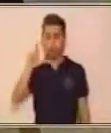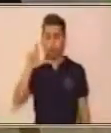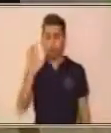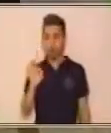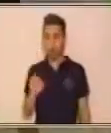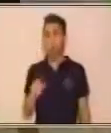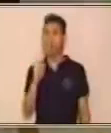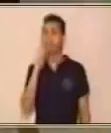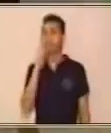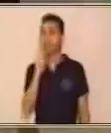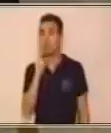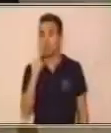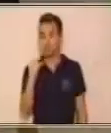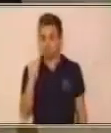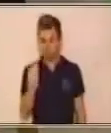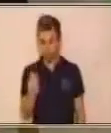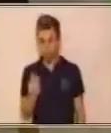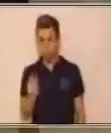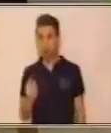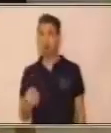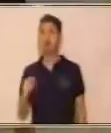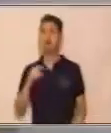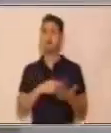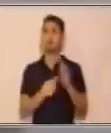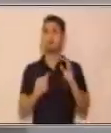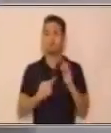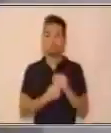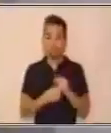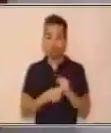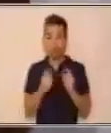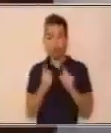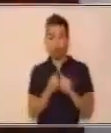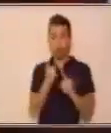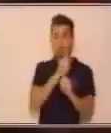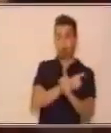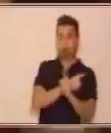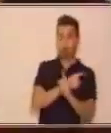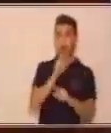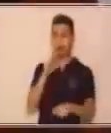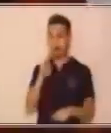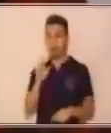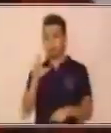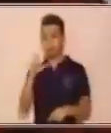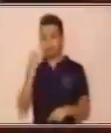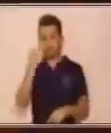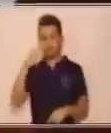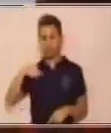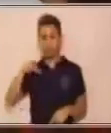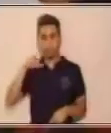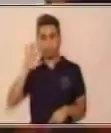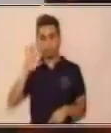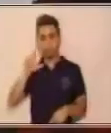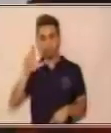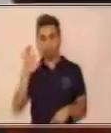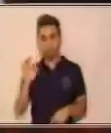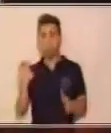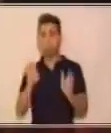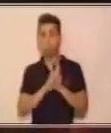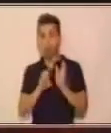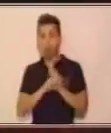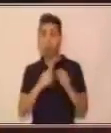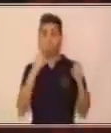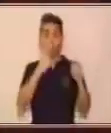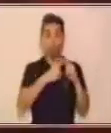al multiplicar ambos dan como resultado la unidad. Ahora piensa, ¿por qué número